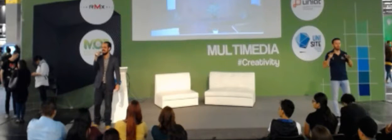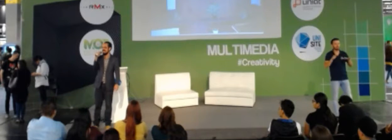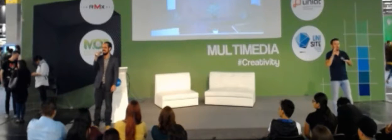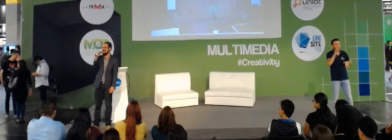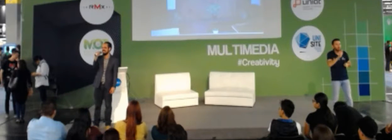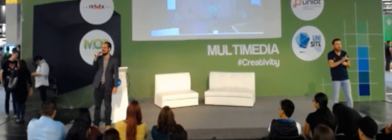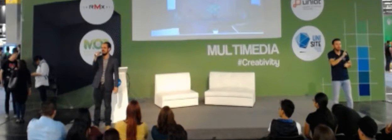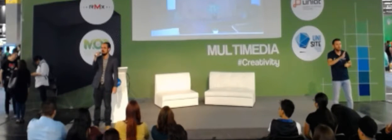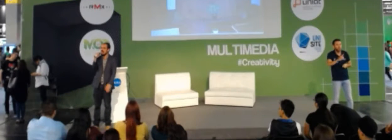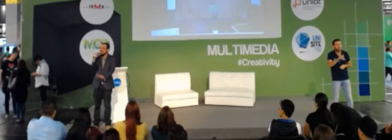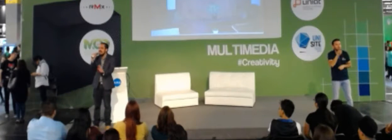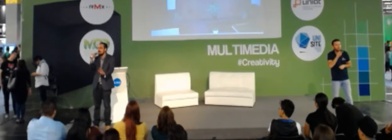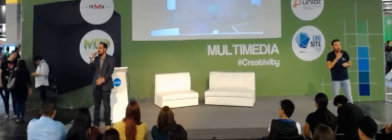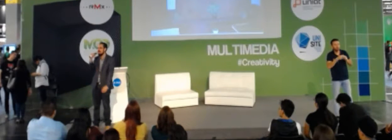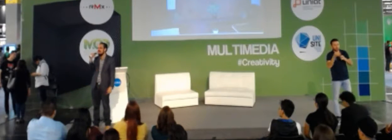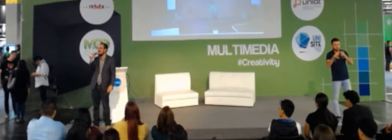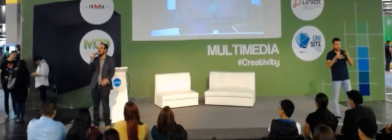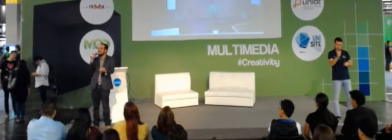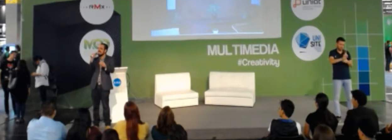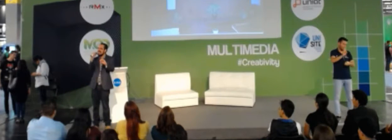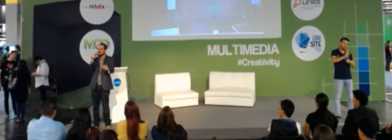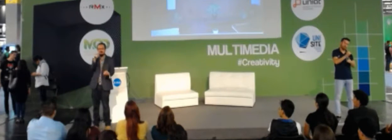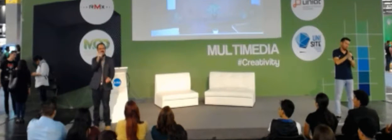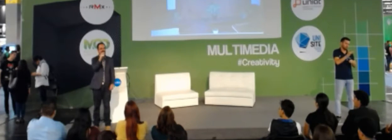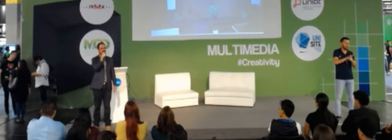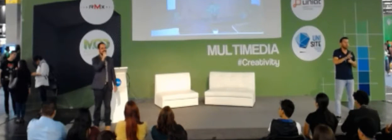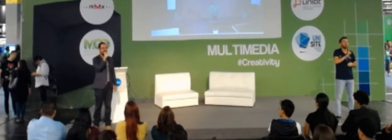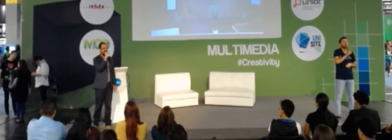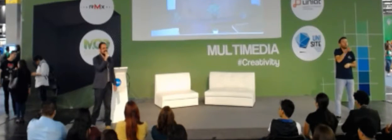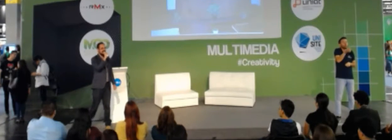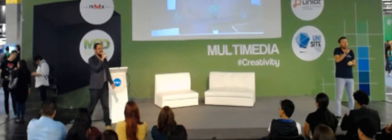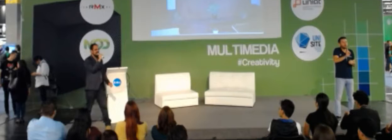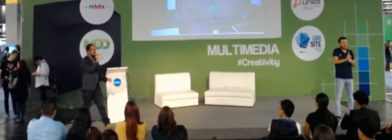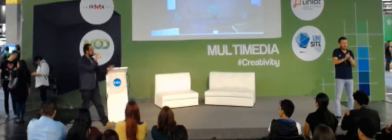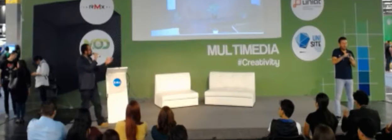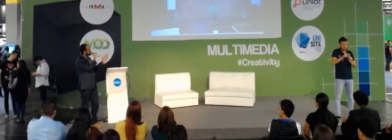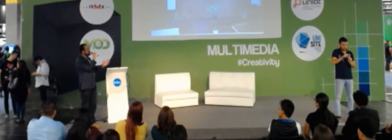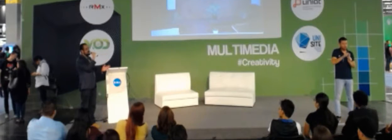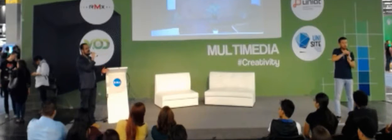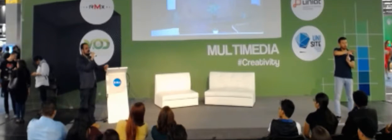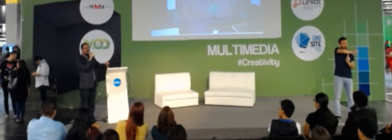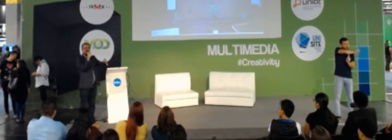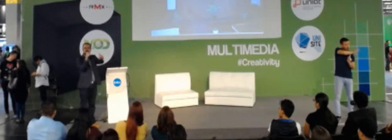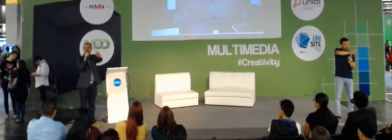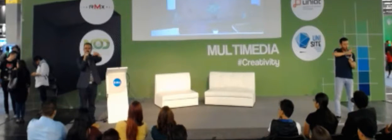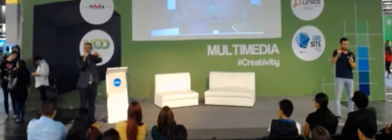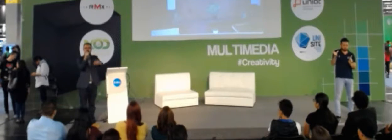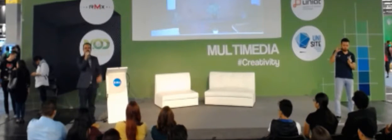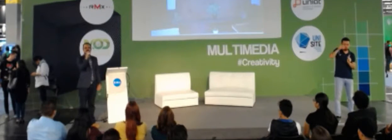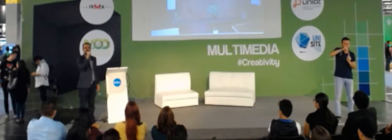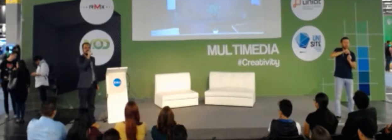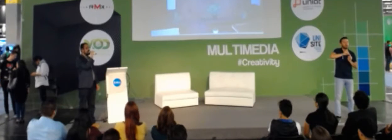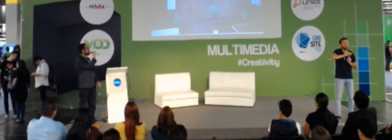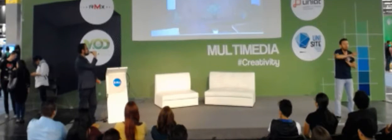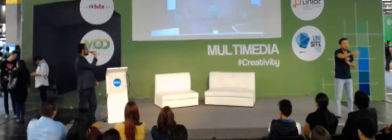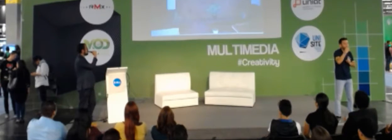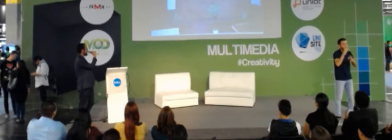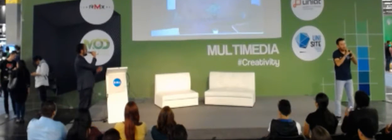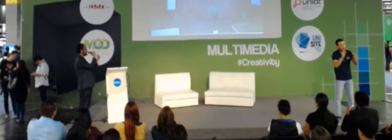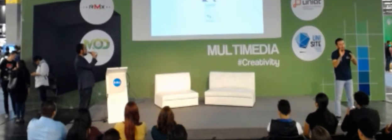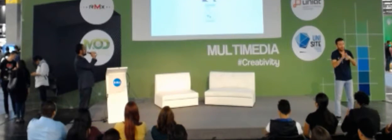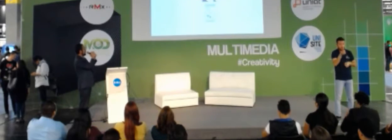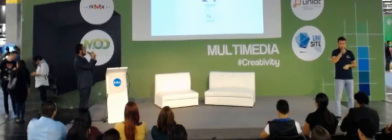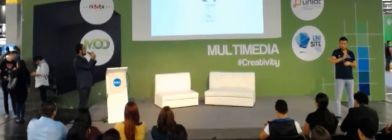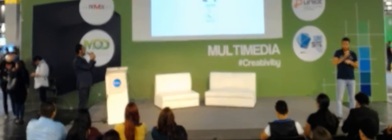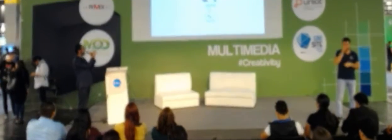semana. No era diario, era de la semana. Y aquí vemos una experiencia muy, muy positiva. Vamos al siguiente, por